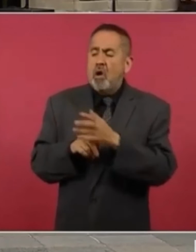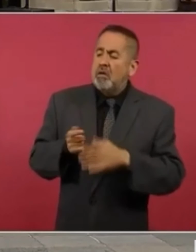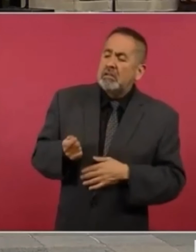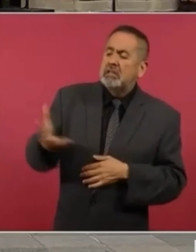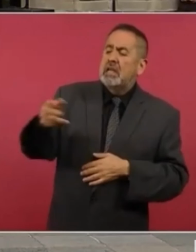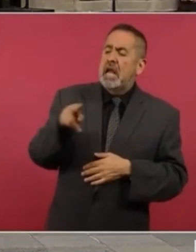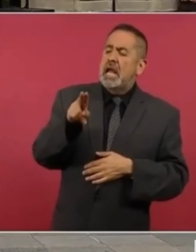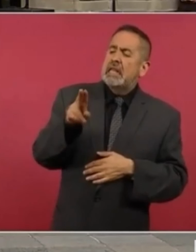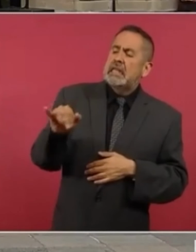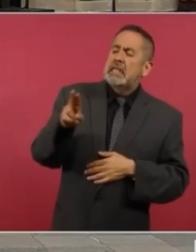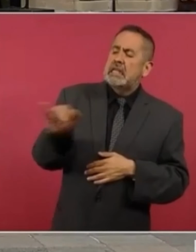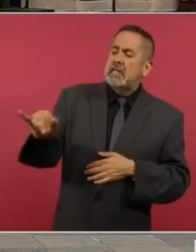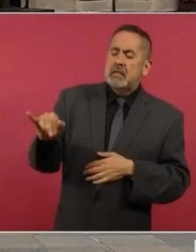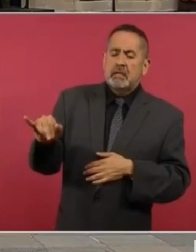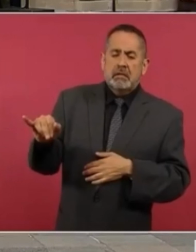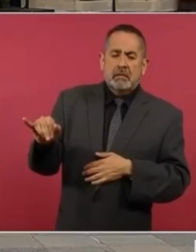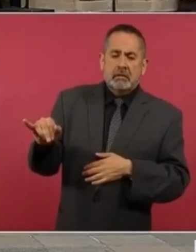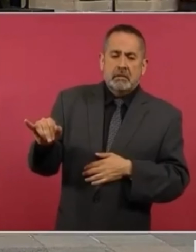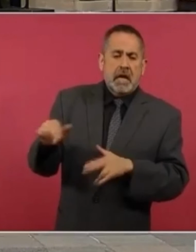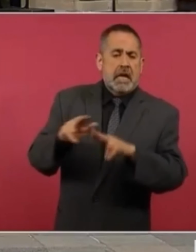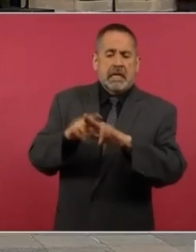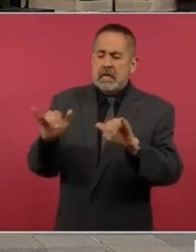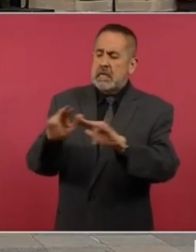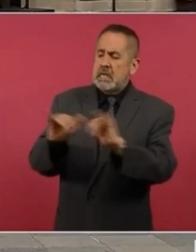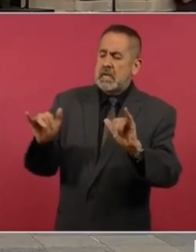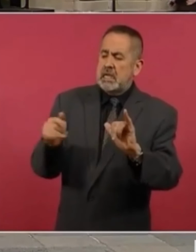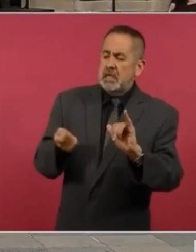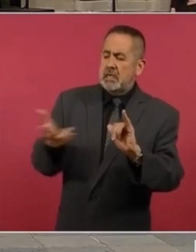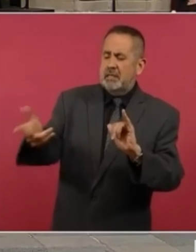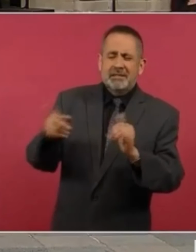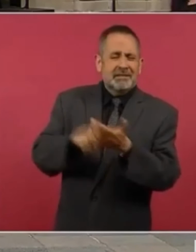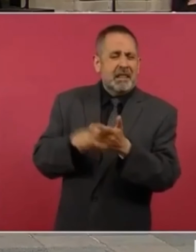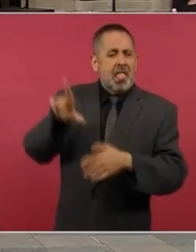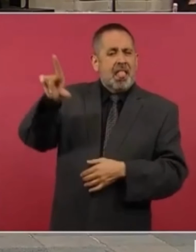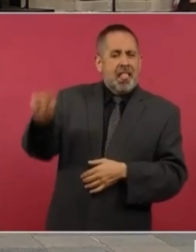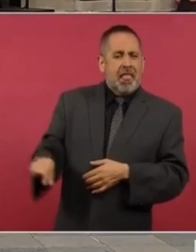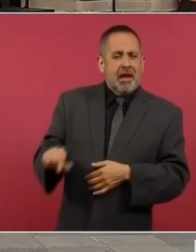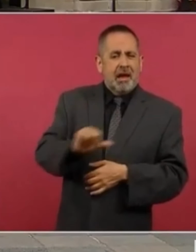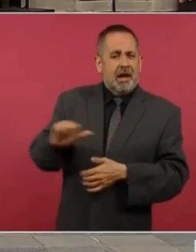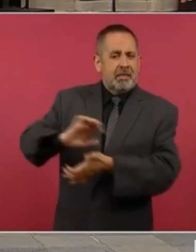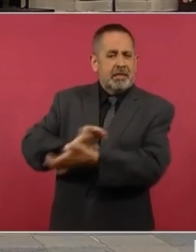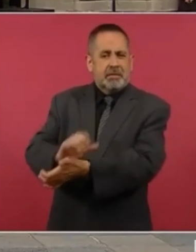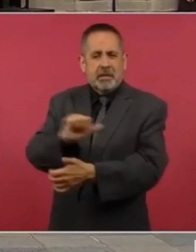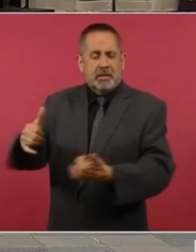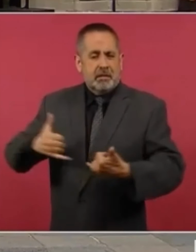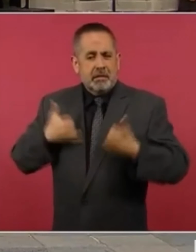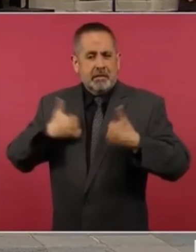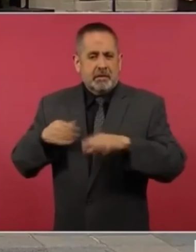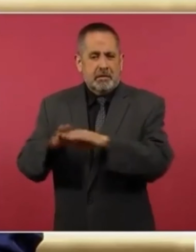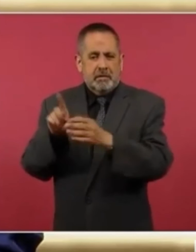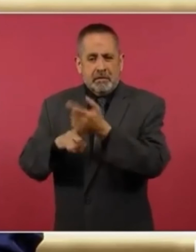llamarles ninis, etiquetarlos de manera discriminatoria.